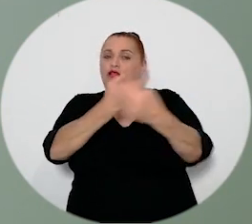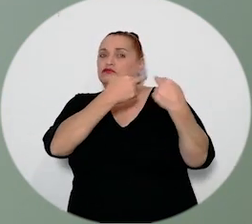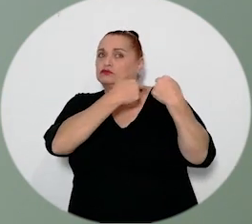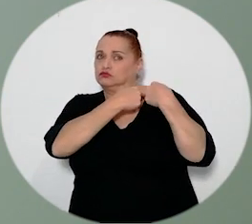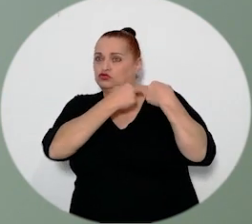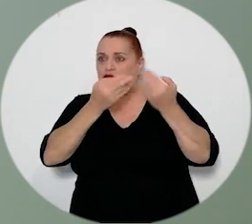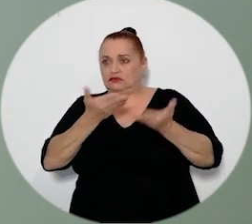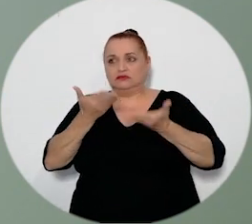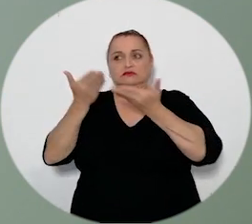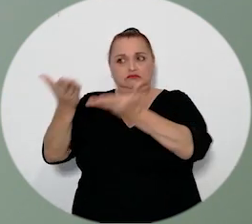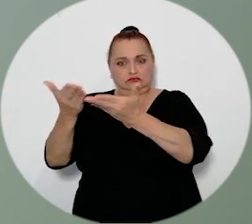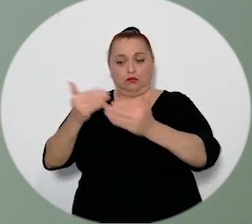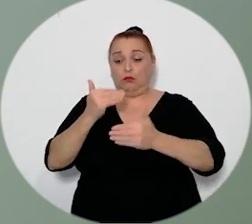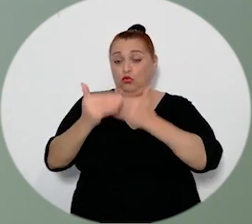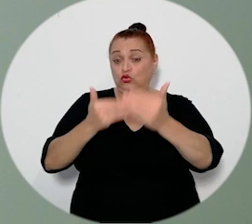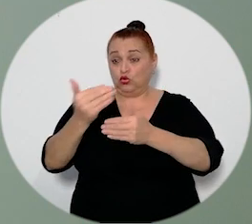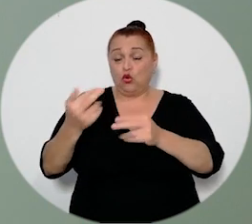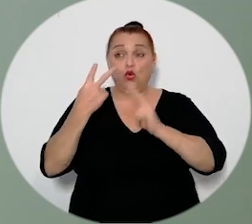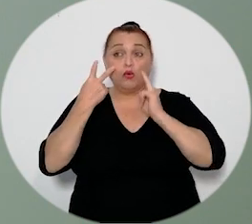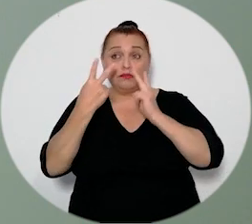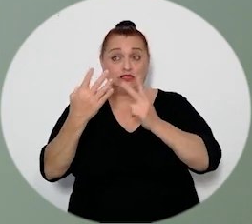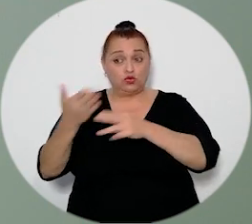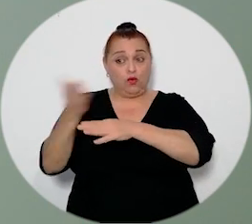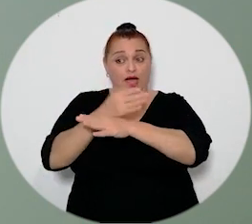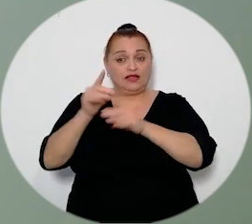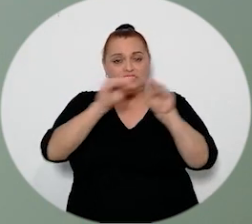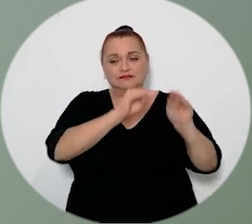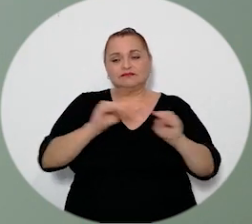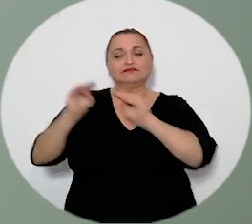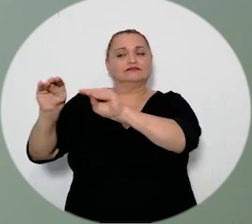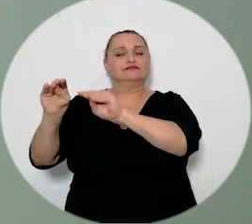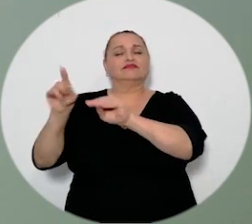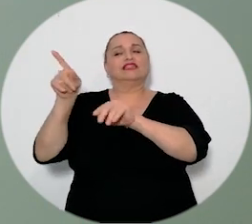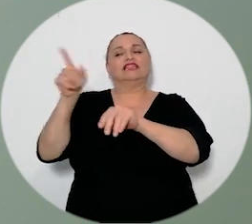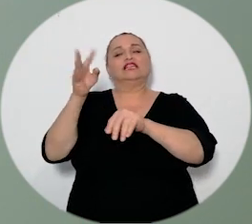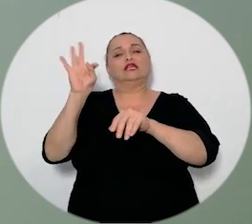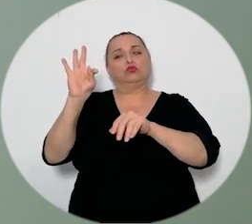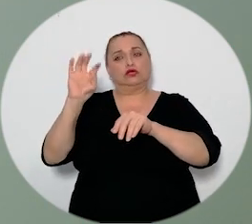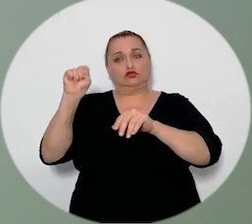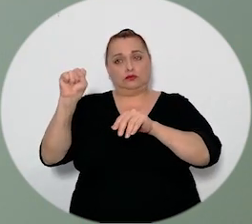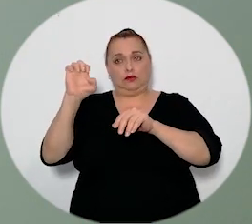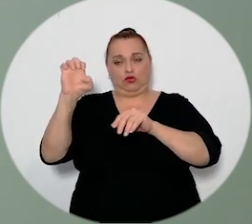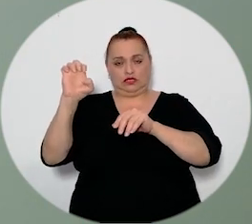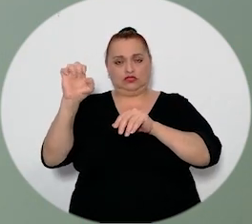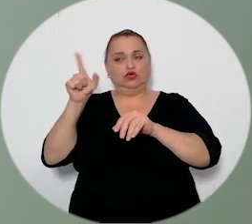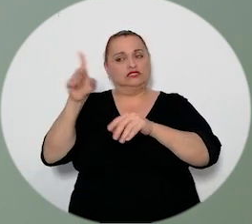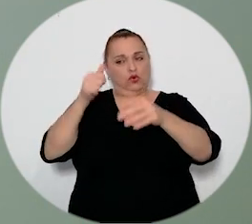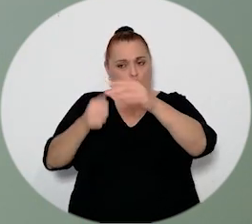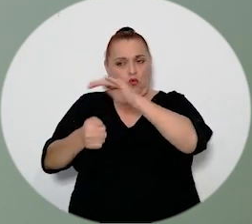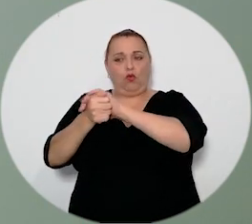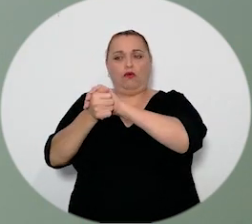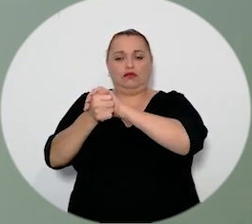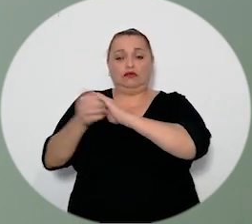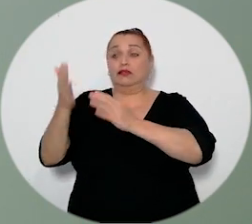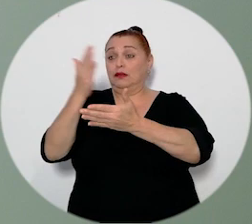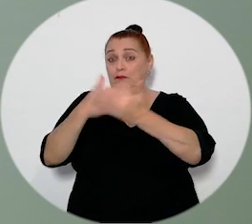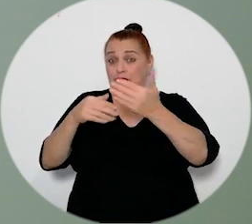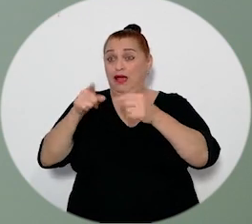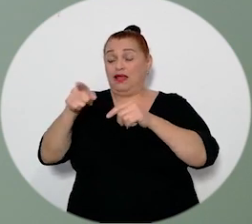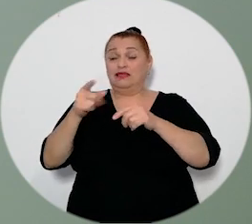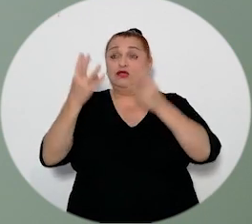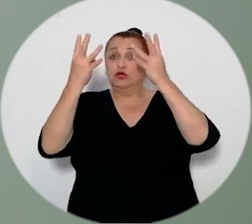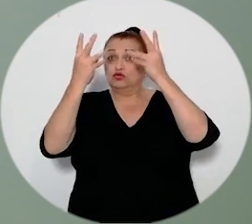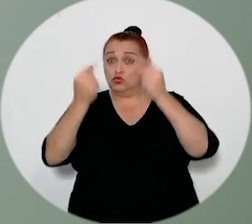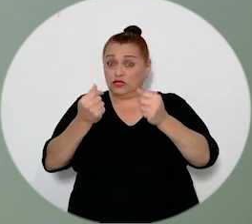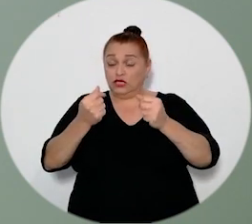competentes, quienes, siguiendo el protocolo previsto, lo trasladarán al TSE para su custodia. Por su parte, en el